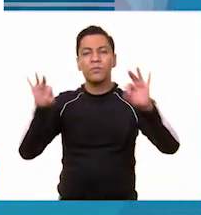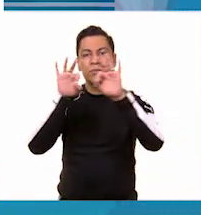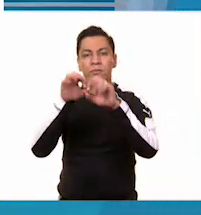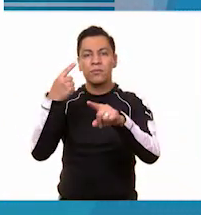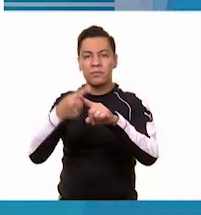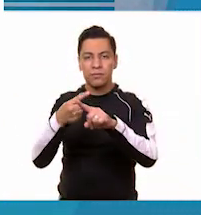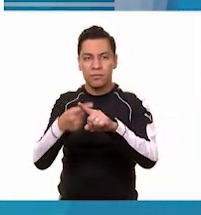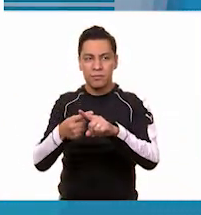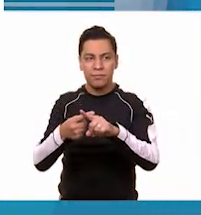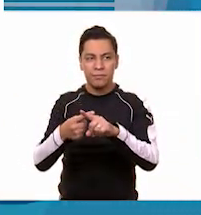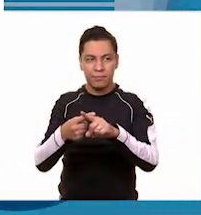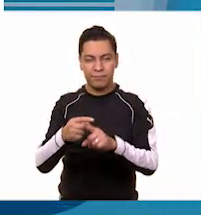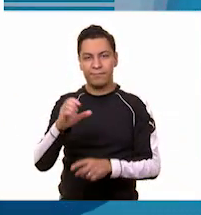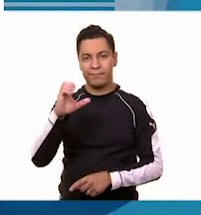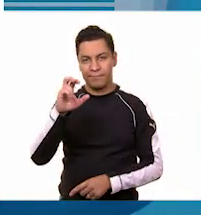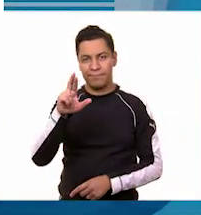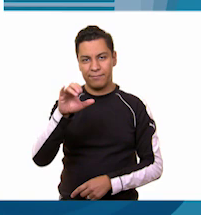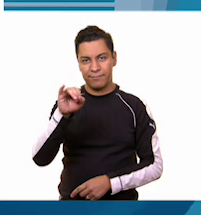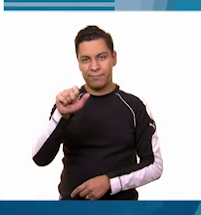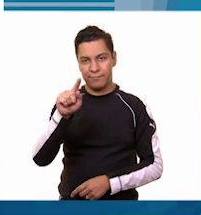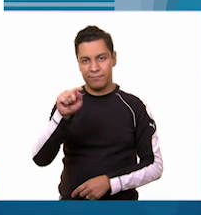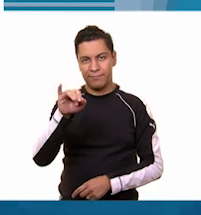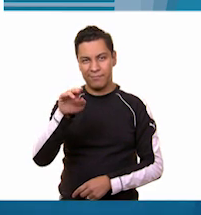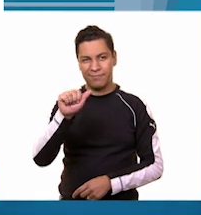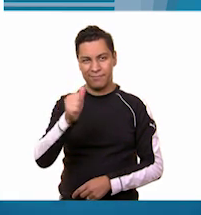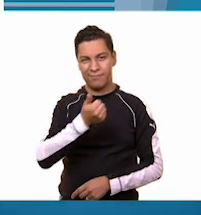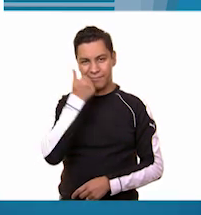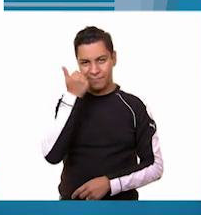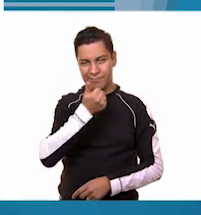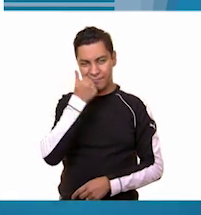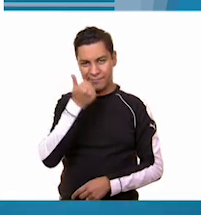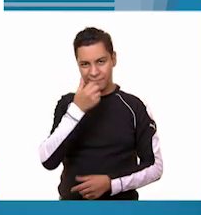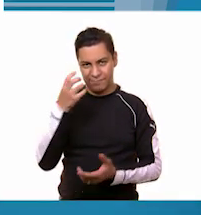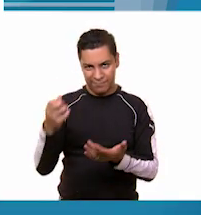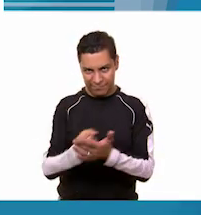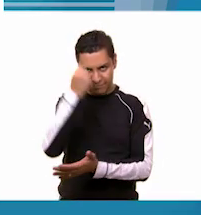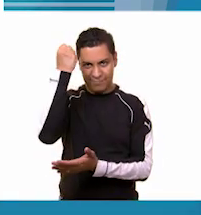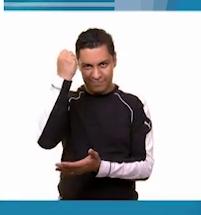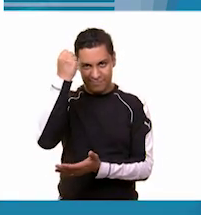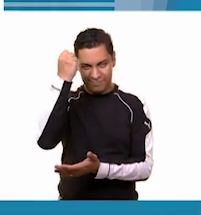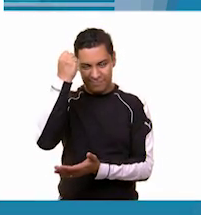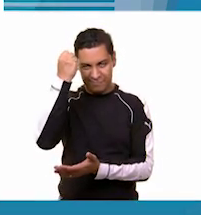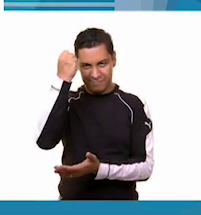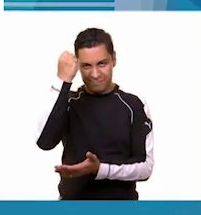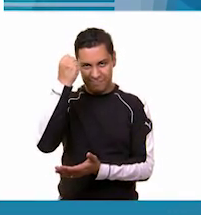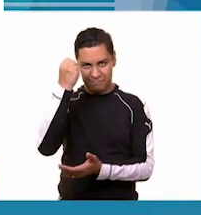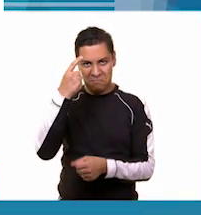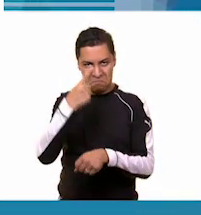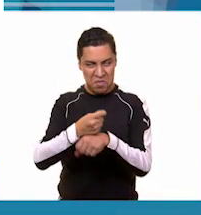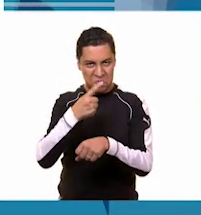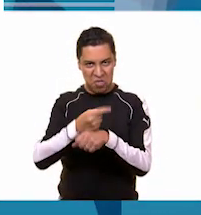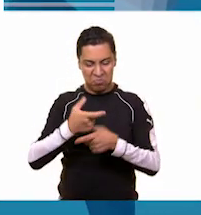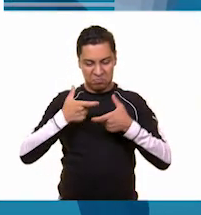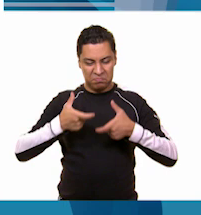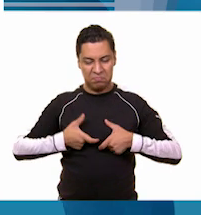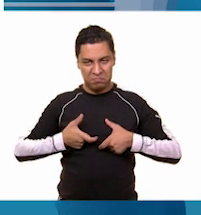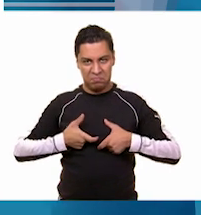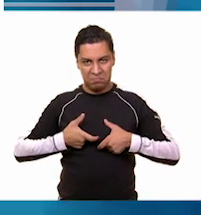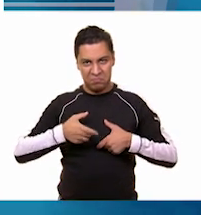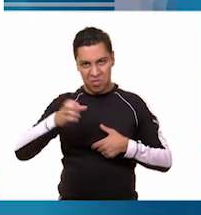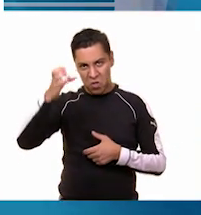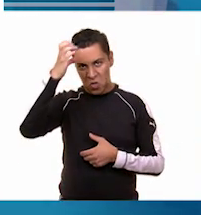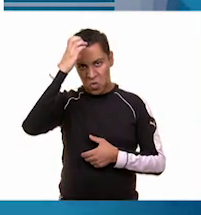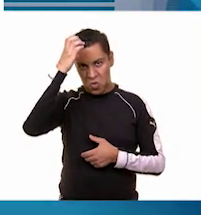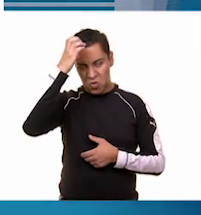habla de qué ocurrió y lo que pasó es que ganó el primer lugar en la Olimpiada del Conocimiento Infantil.